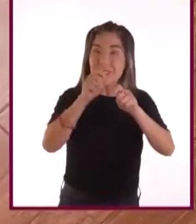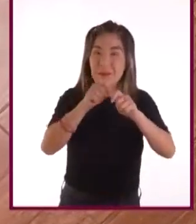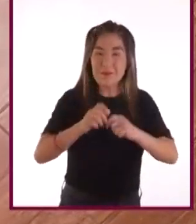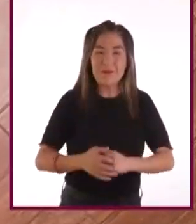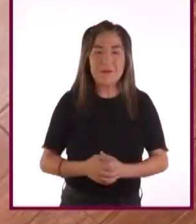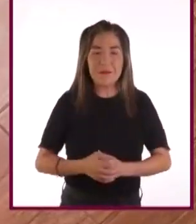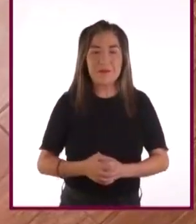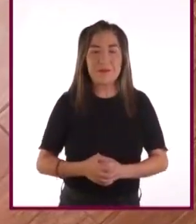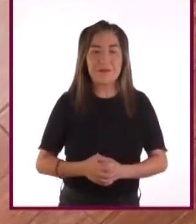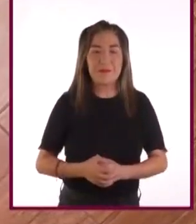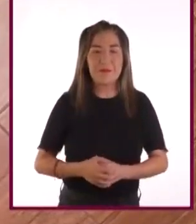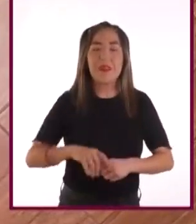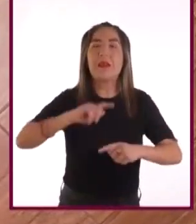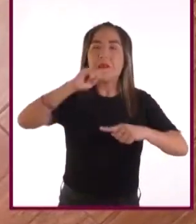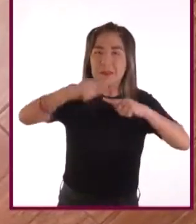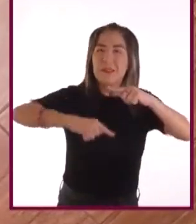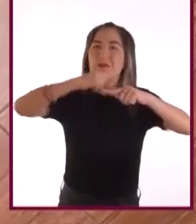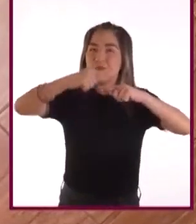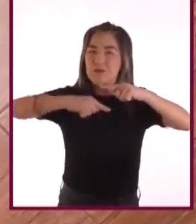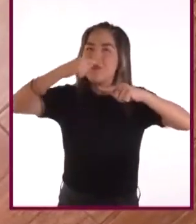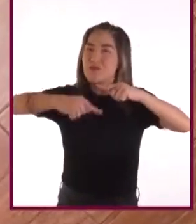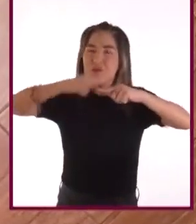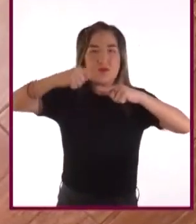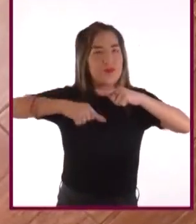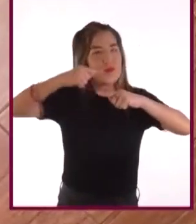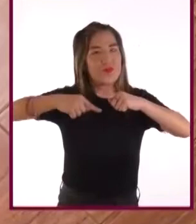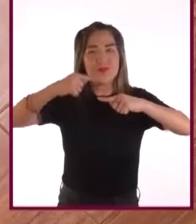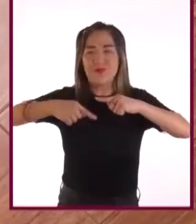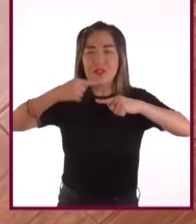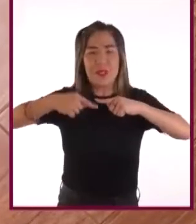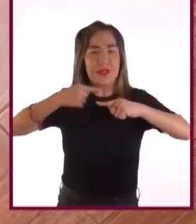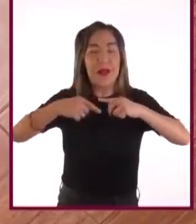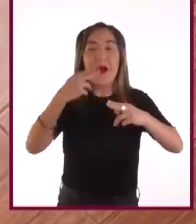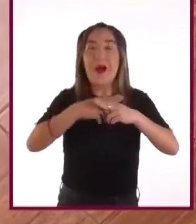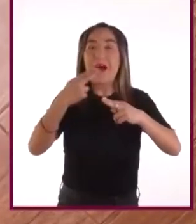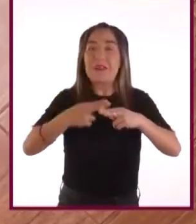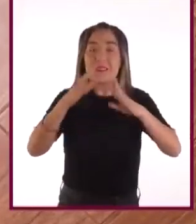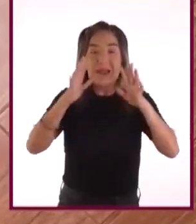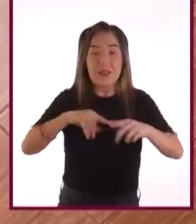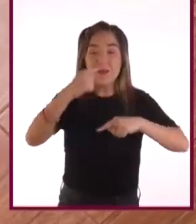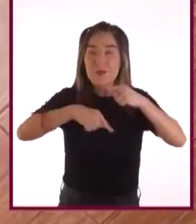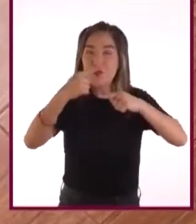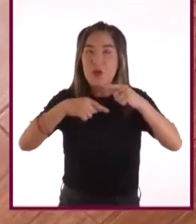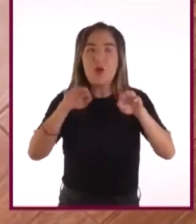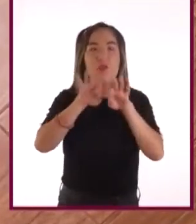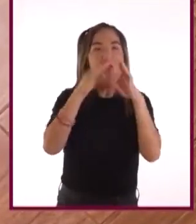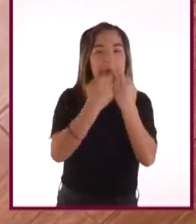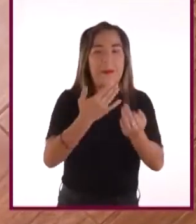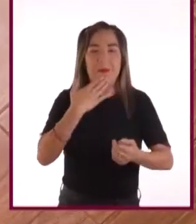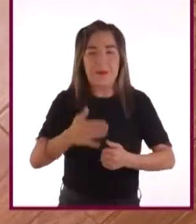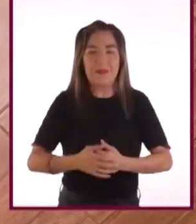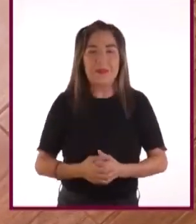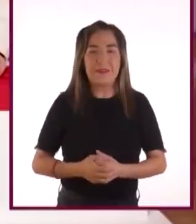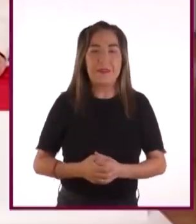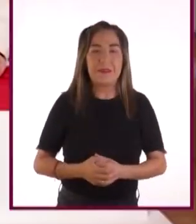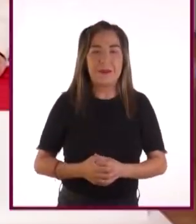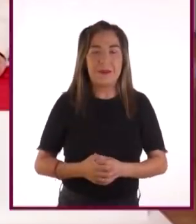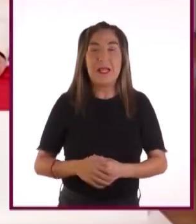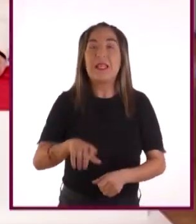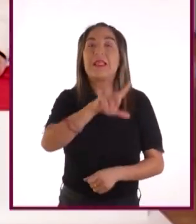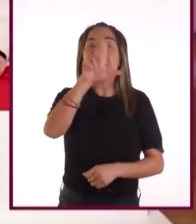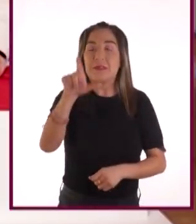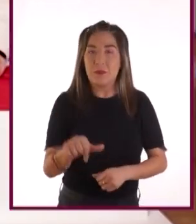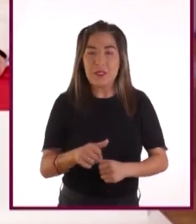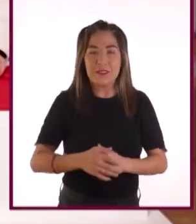clavo y envolvemos el alambre de cobre tantas veces como sea necesario hasta que quede enrollado de forma uniforme.